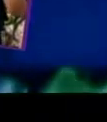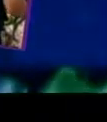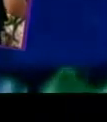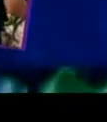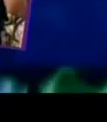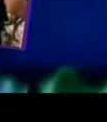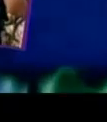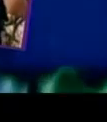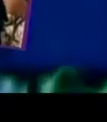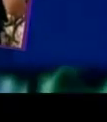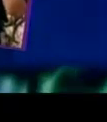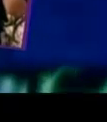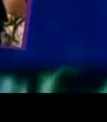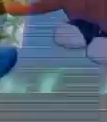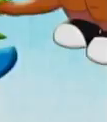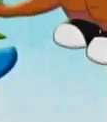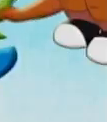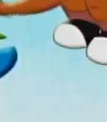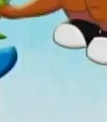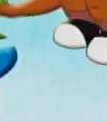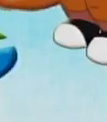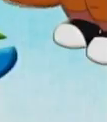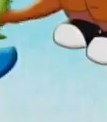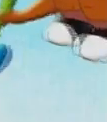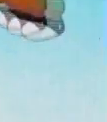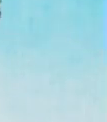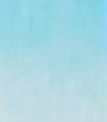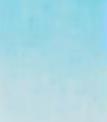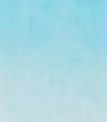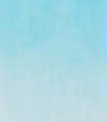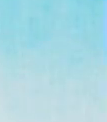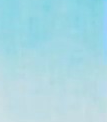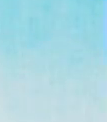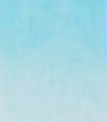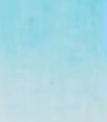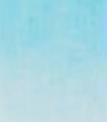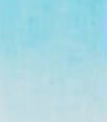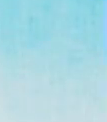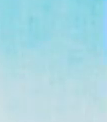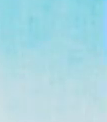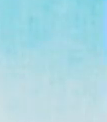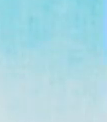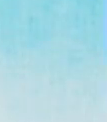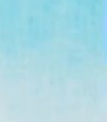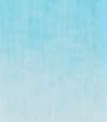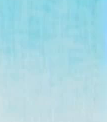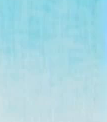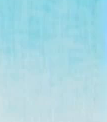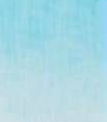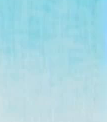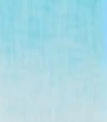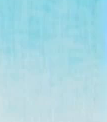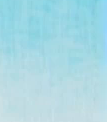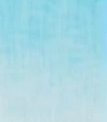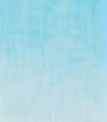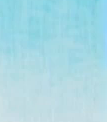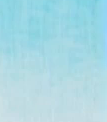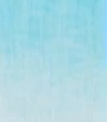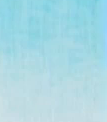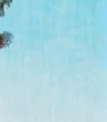verte! ¡Gracias!